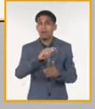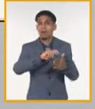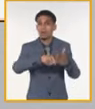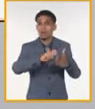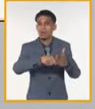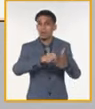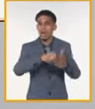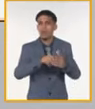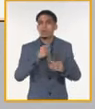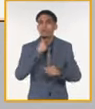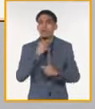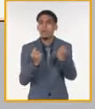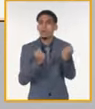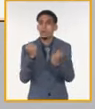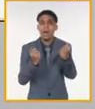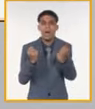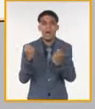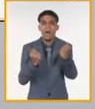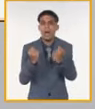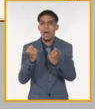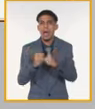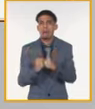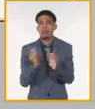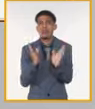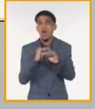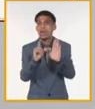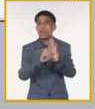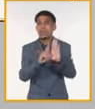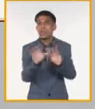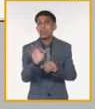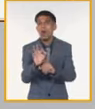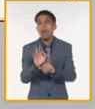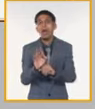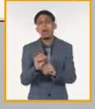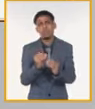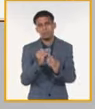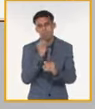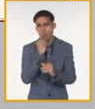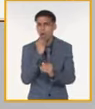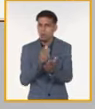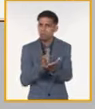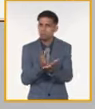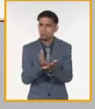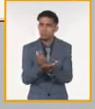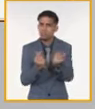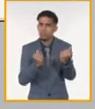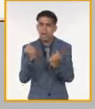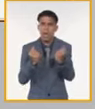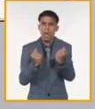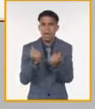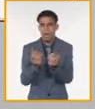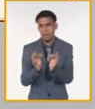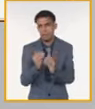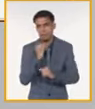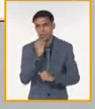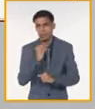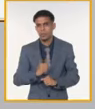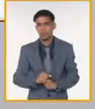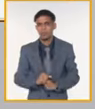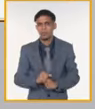transportista a manejar y que bueno no tenga la licencia de conducción está prohibido que maneje porque es una amenaza para la seguridad Vial etcétera